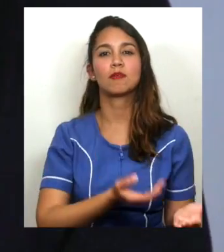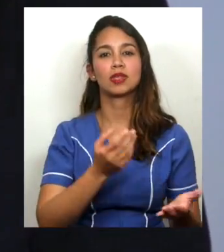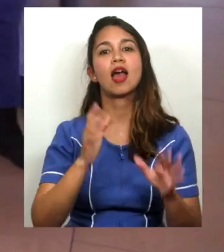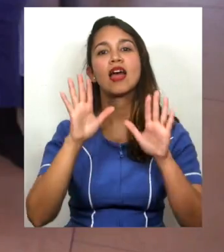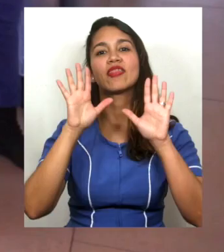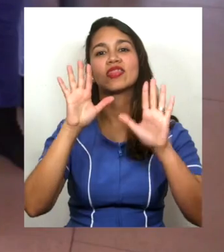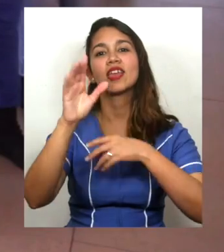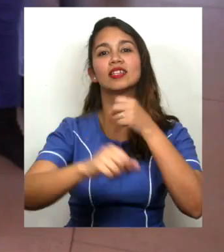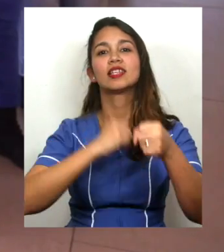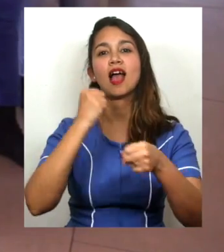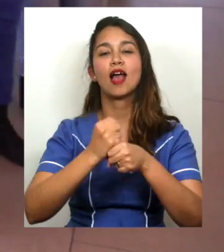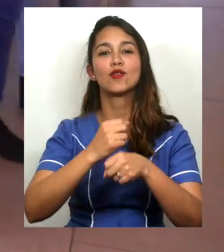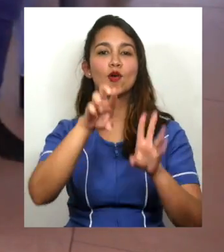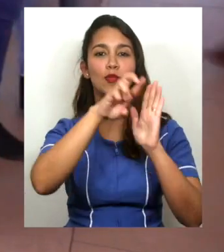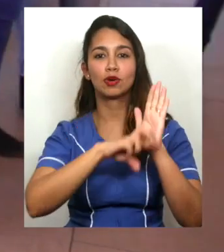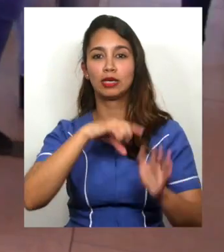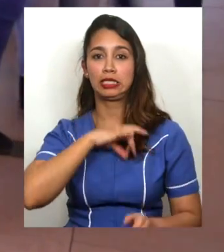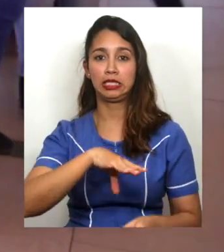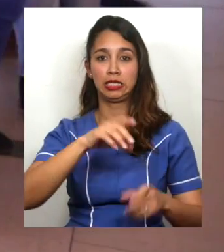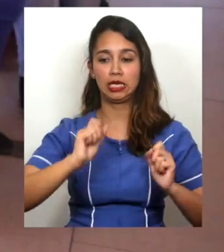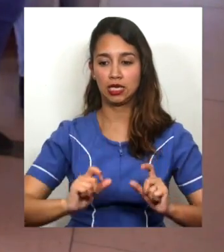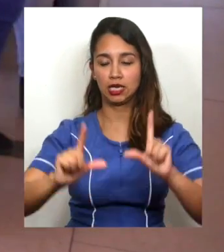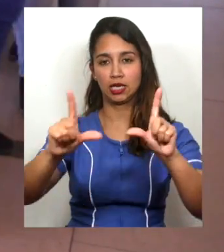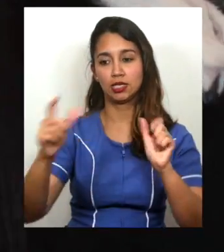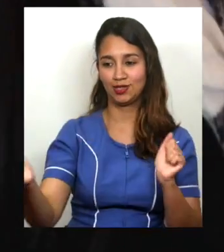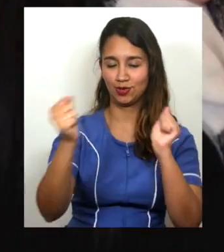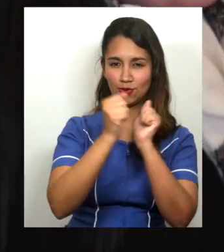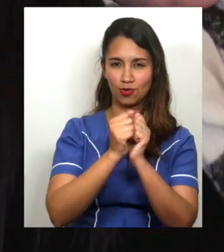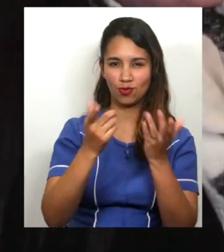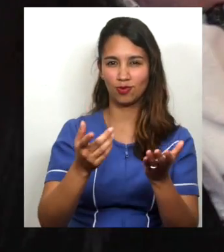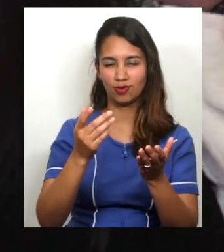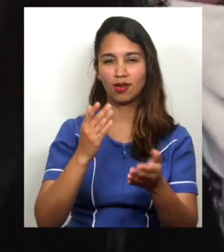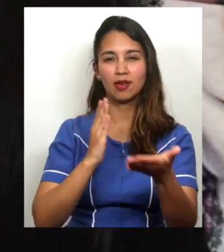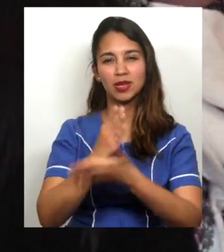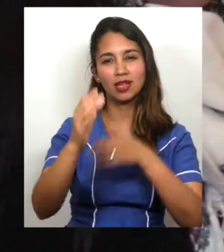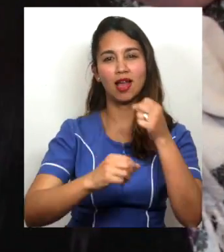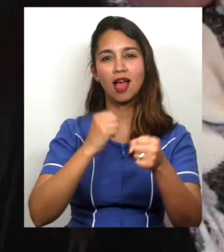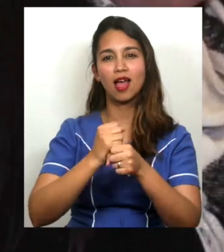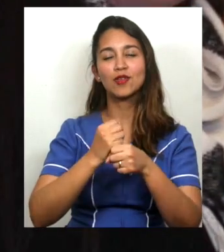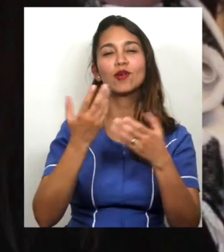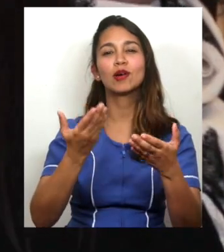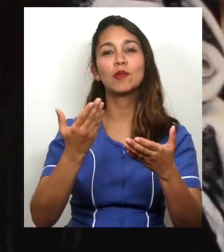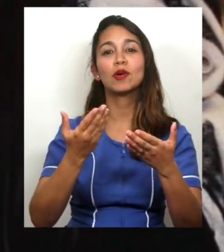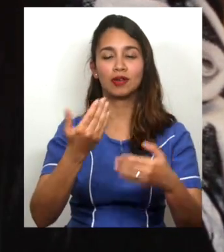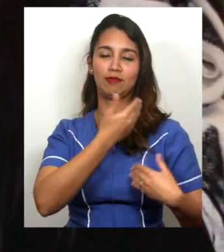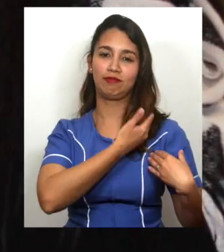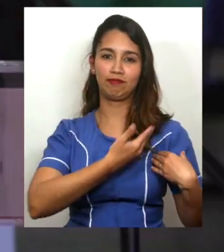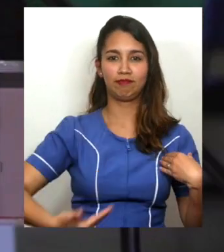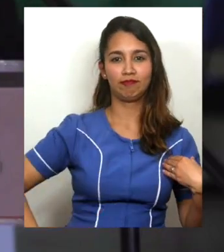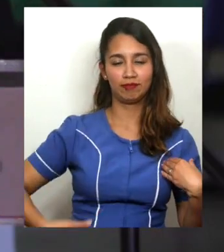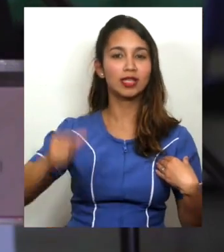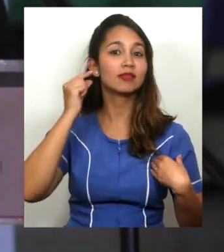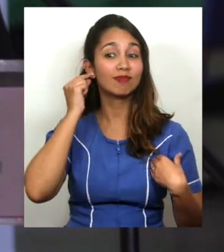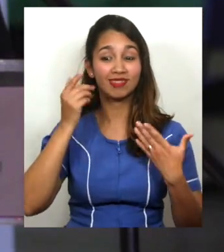la ceremonia de conmemoración de los 10 años del programa Chile Crece Contigo, iniciativa impulsada el año 2007 durante el primer gobierno